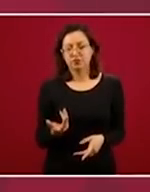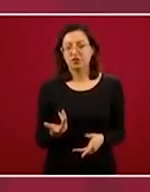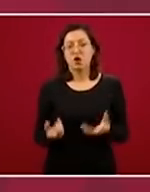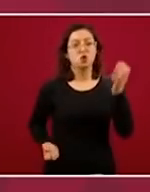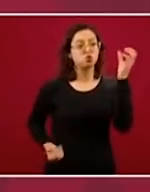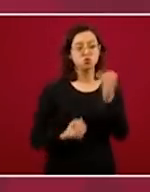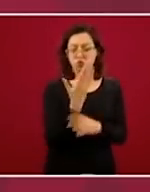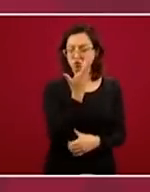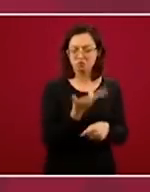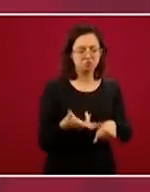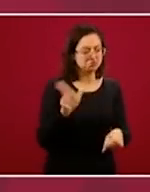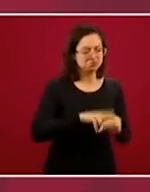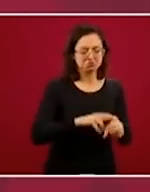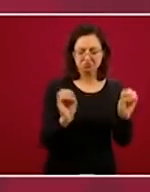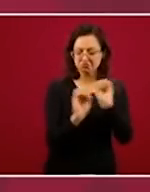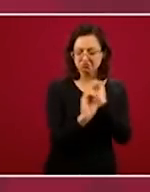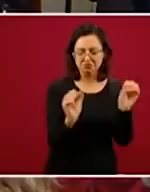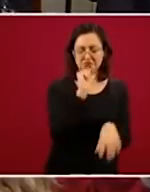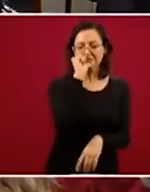hospitales